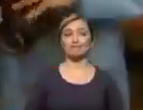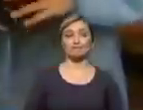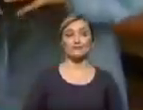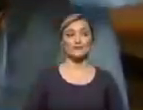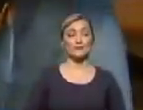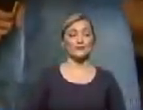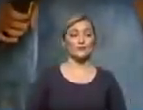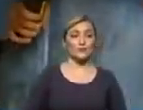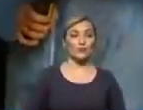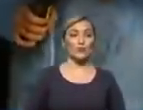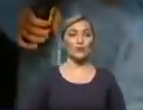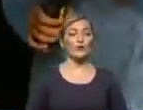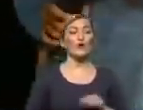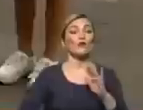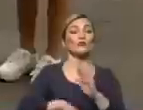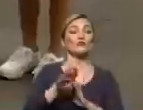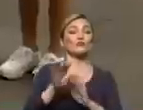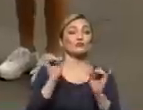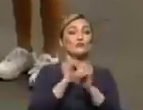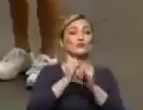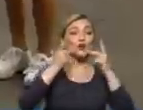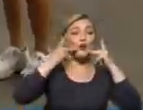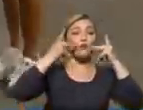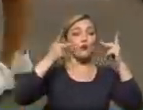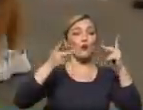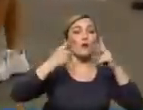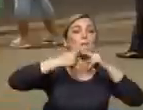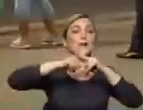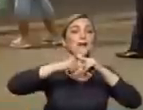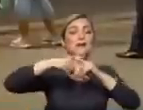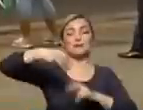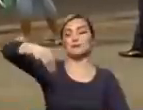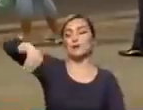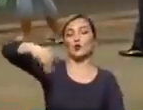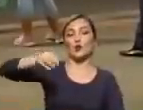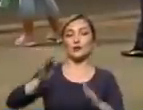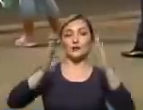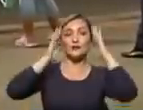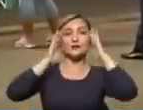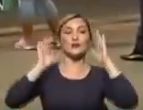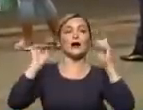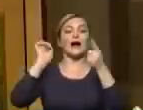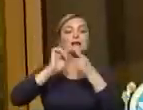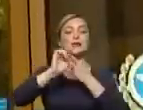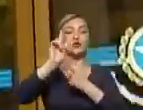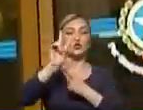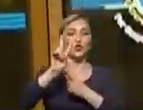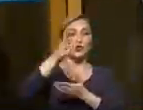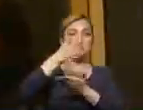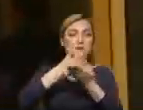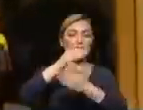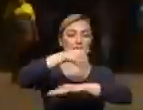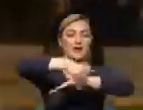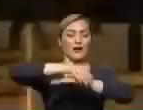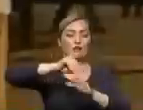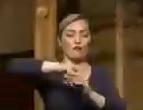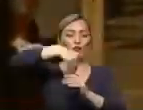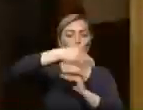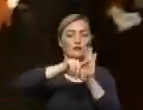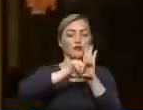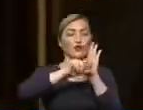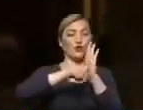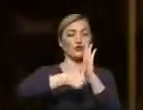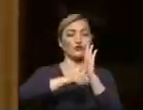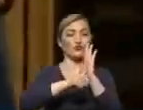calles. Más aún cuando la mayoría de instituciones públicas retomaron este miércoles la atención hasta las 2:30 de la tarde. Afuera del registro civil, por ejemplo,